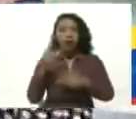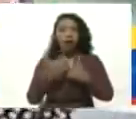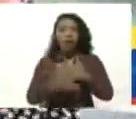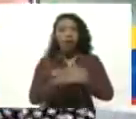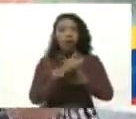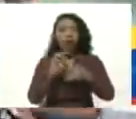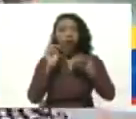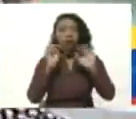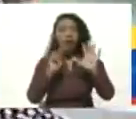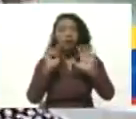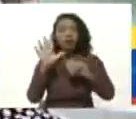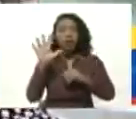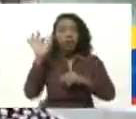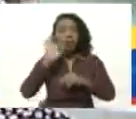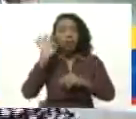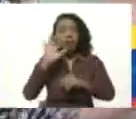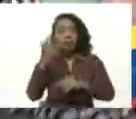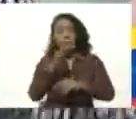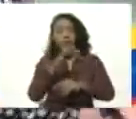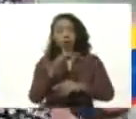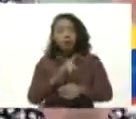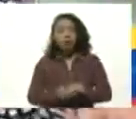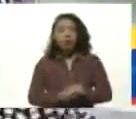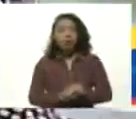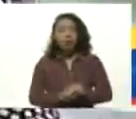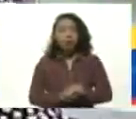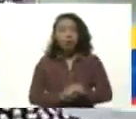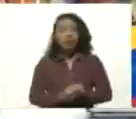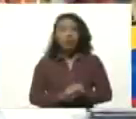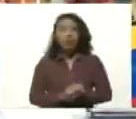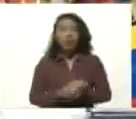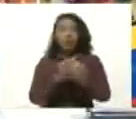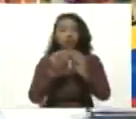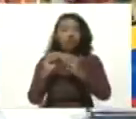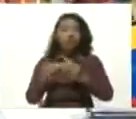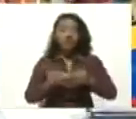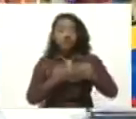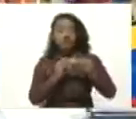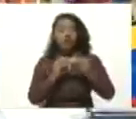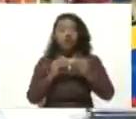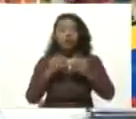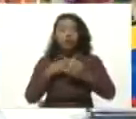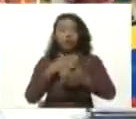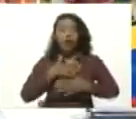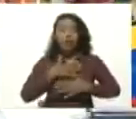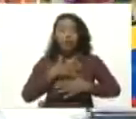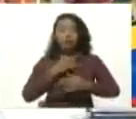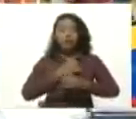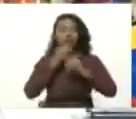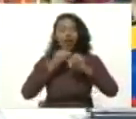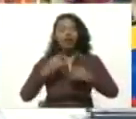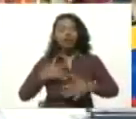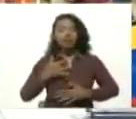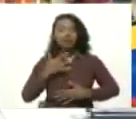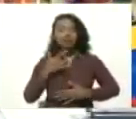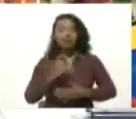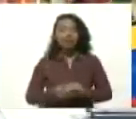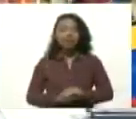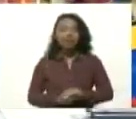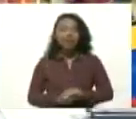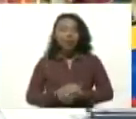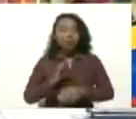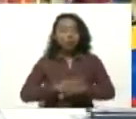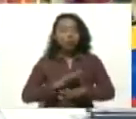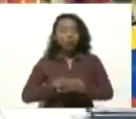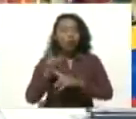un 75 más o menos por ciento. Me hace feliz. Recuperar un liceo, sí, una escuela, me hace, sí, muy feliz. Así es. Muy feliz, porque